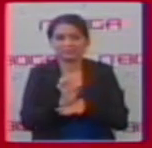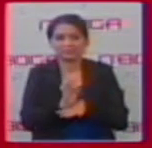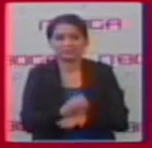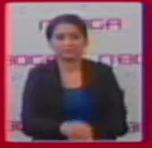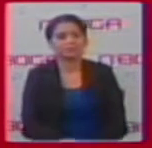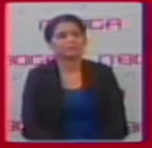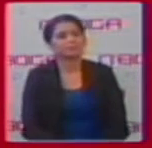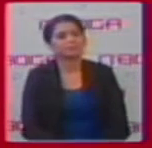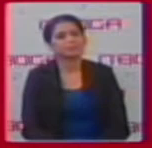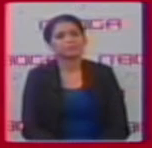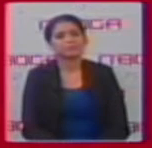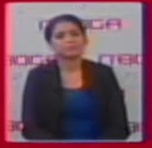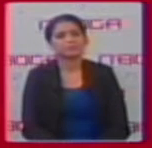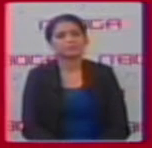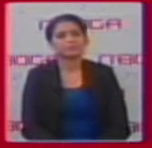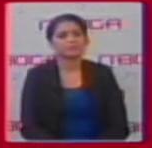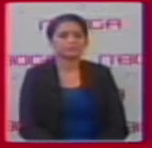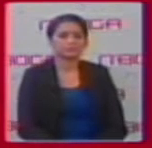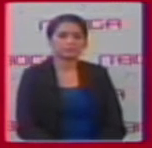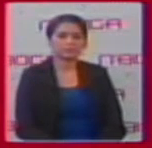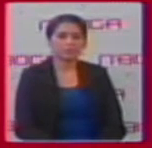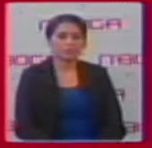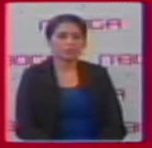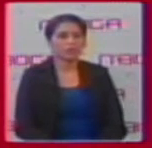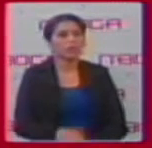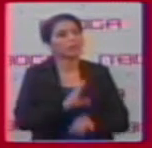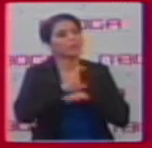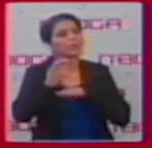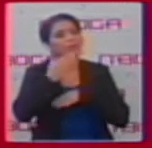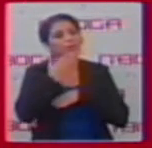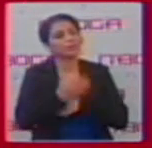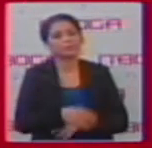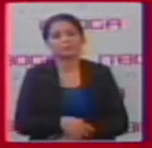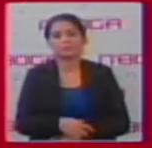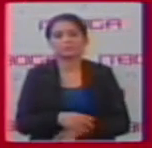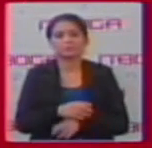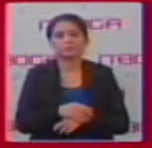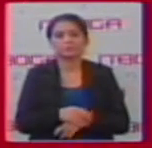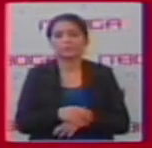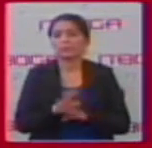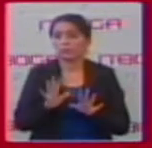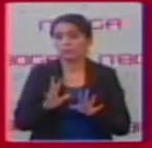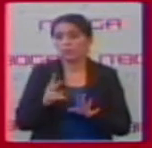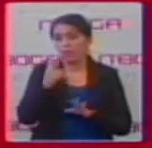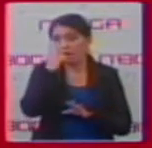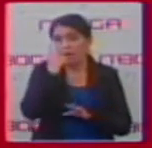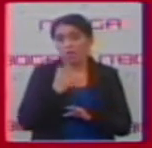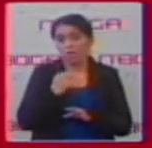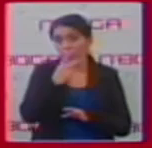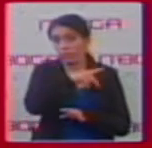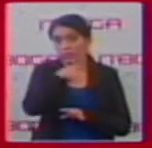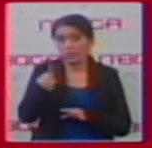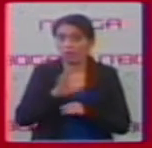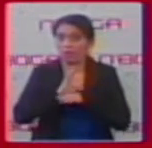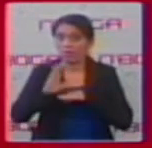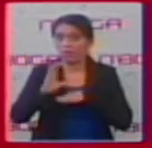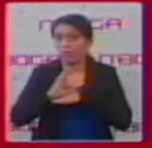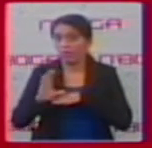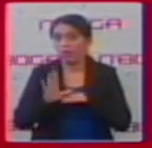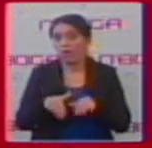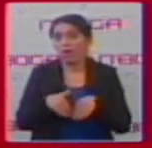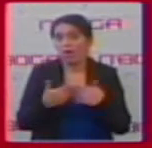de esta industria, un consejo, por favor, para los hoteleros del país. Bueno, los hoteleros estamos en buen camino. El hecho de que Ecuador ya